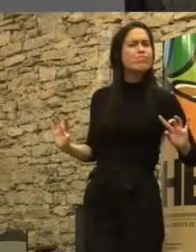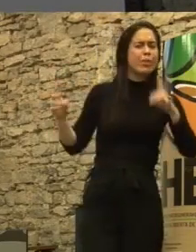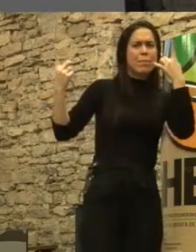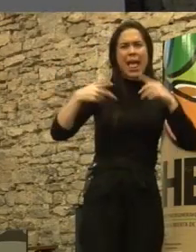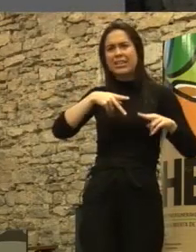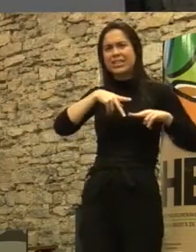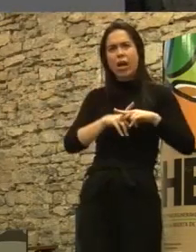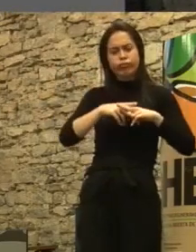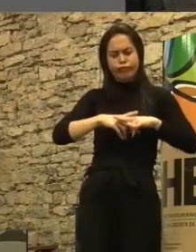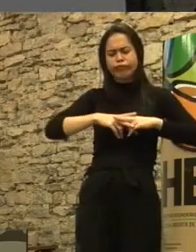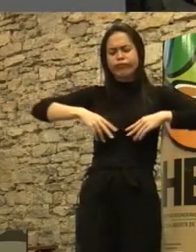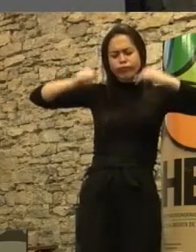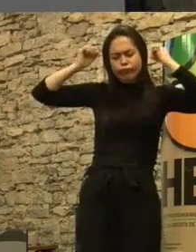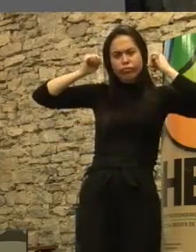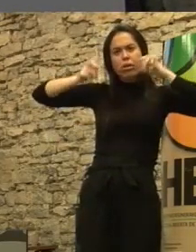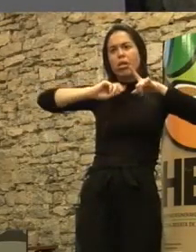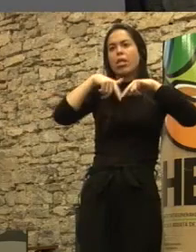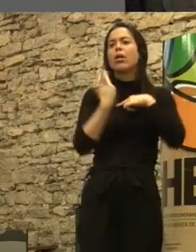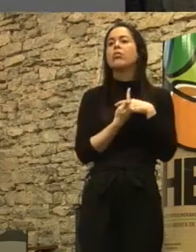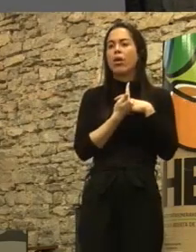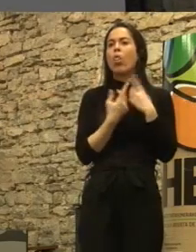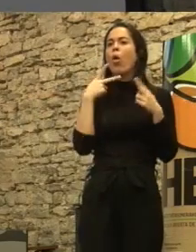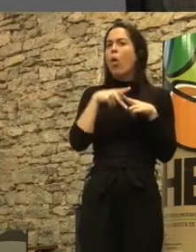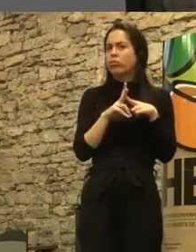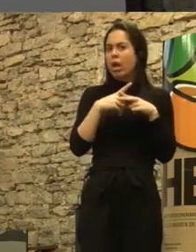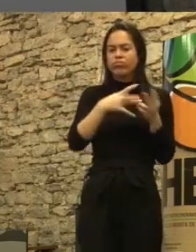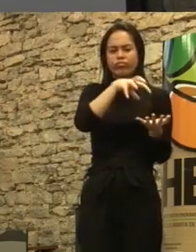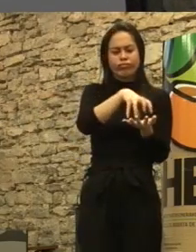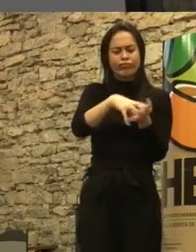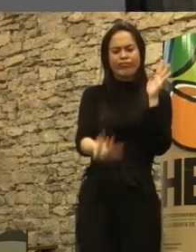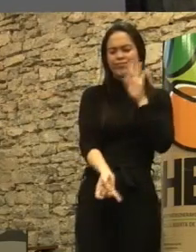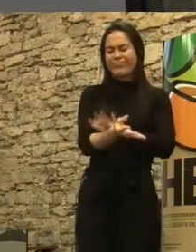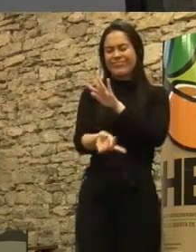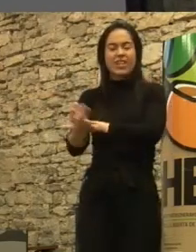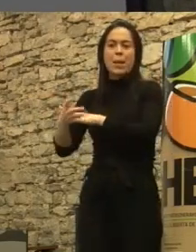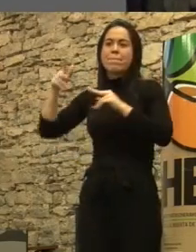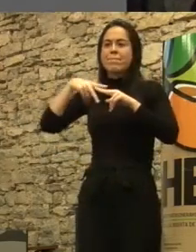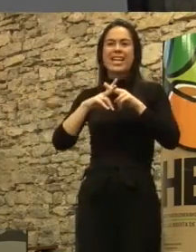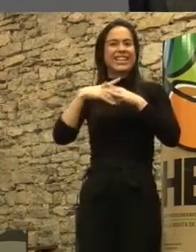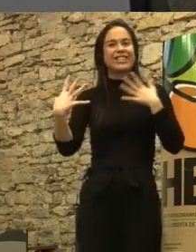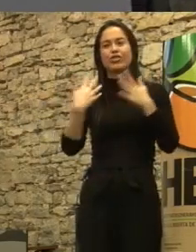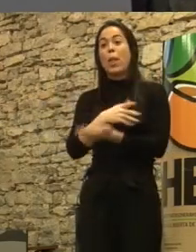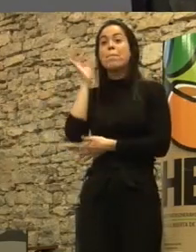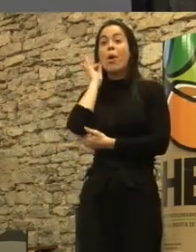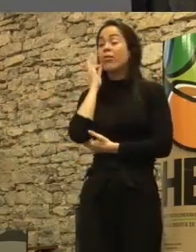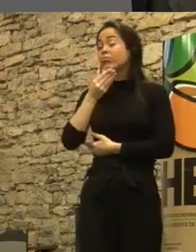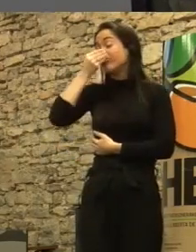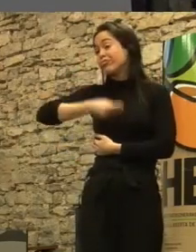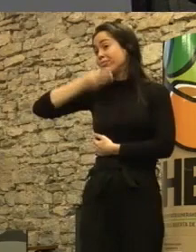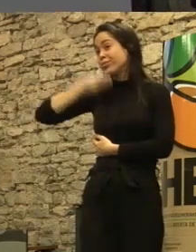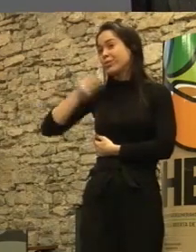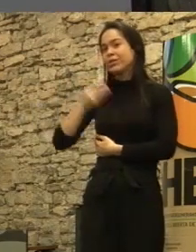toda Nigeria y luego montó una serie de talleres mecánicos donde todas las mecánicos son mujeres y son buenísimas,